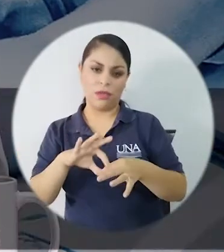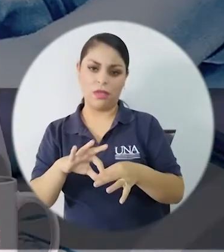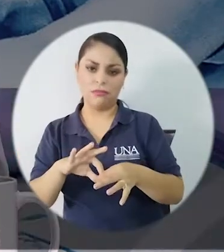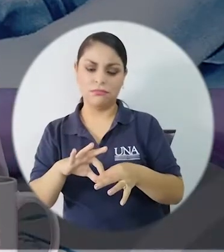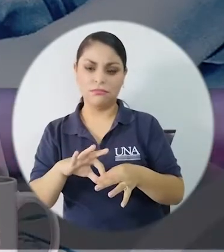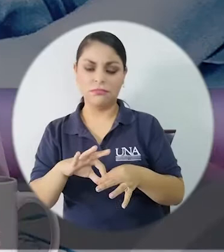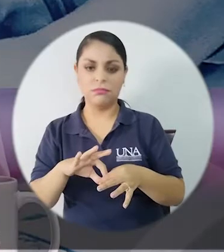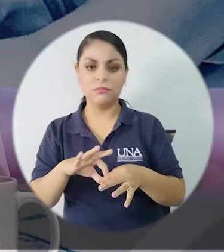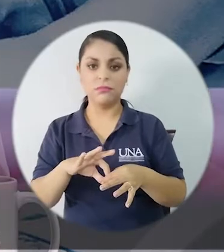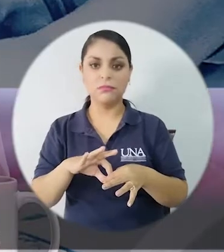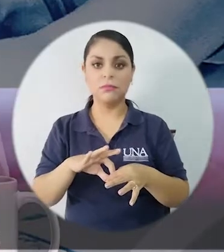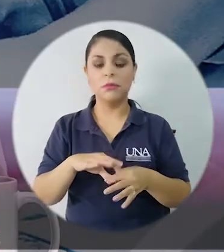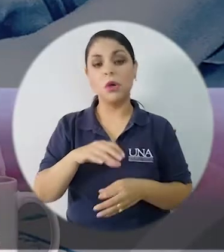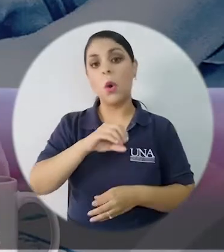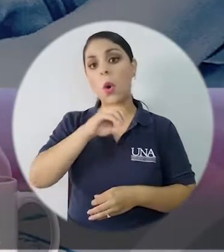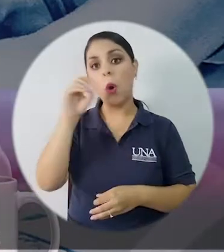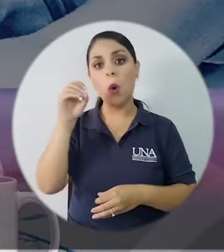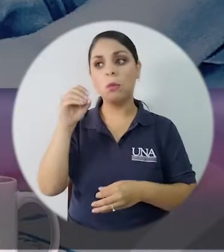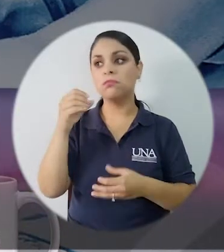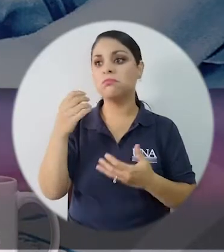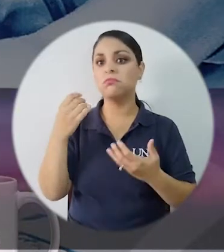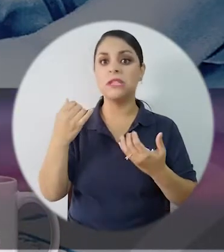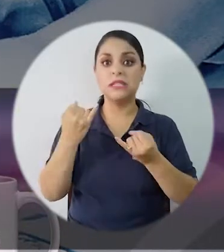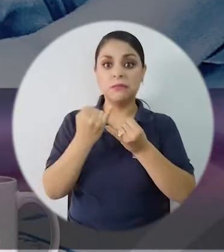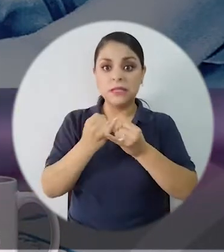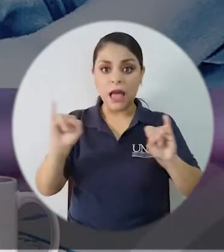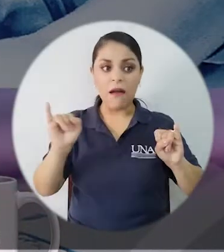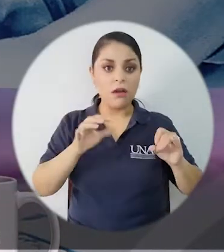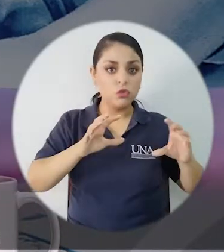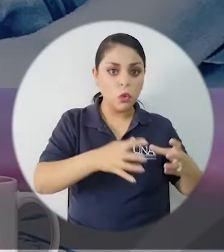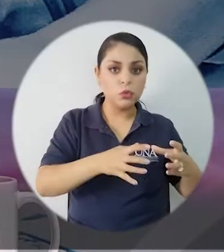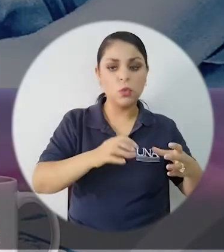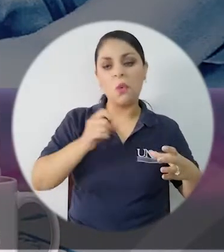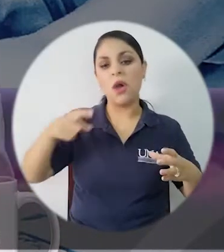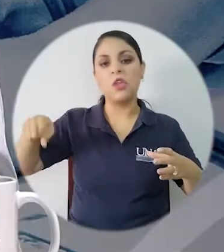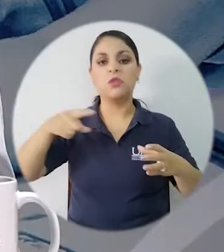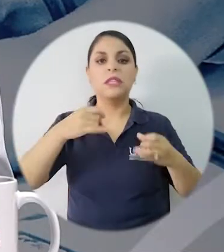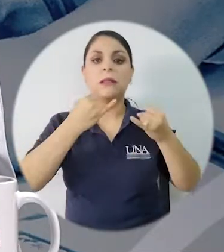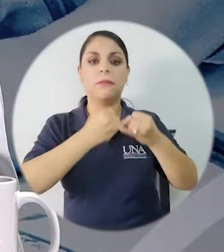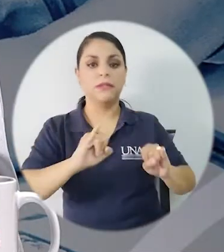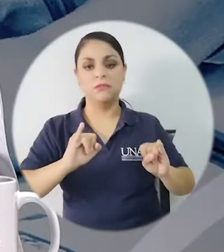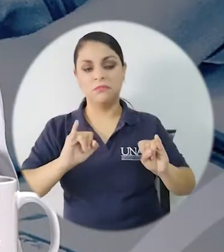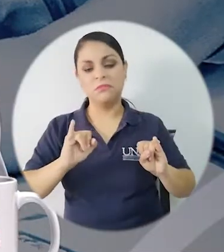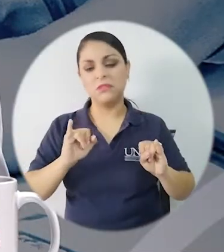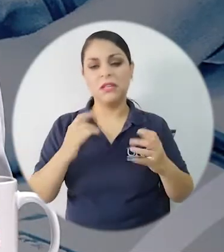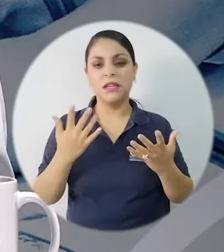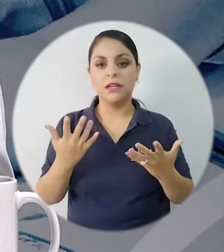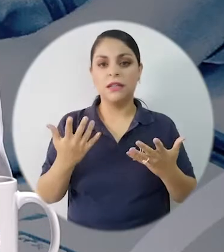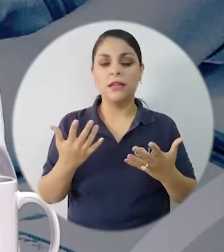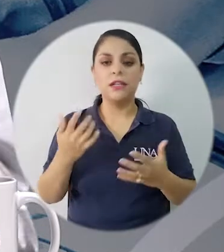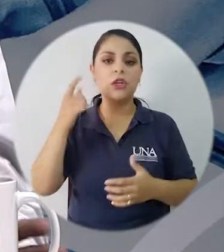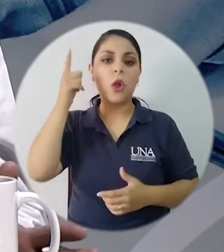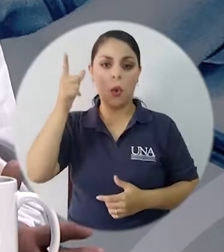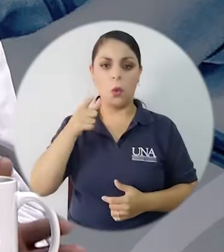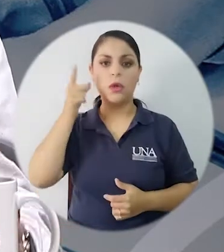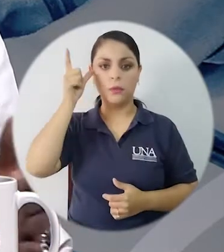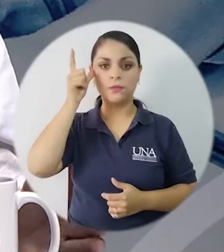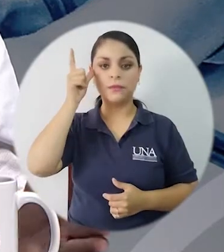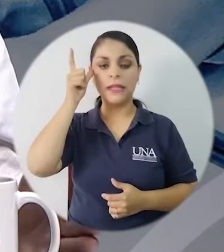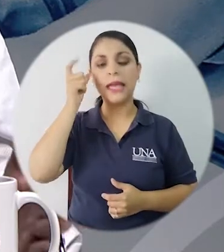¿verdad? O se independizaba o le independizaba, ¿verdad? Eso era una lógica, ¿verdad? Y hay que